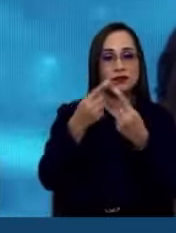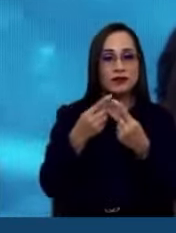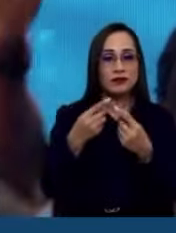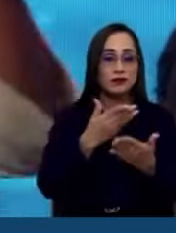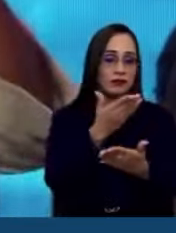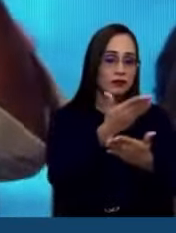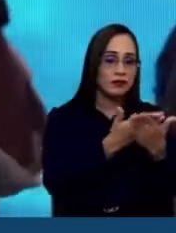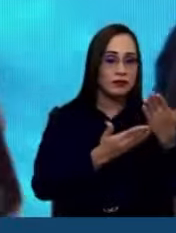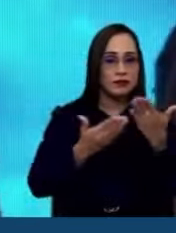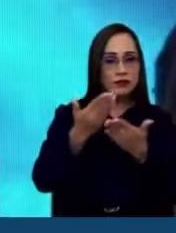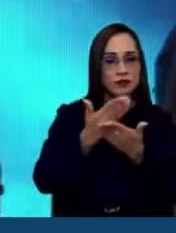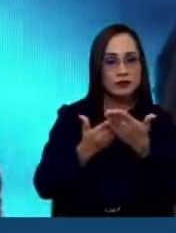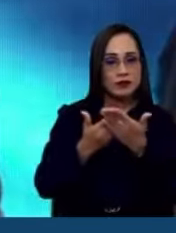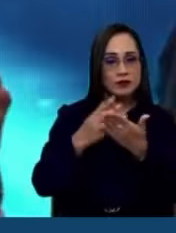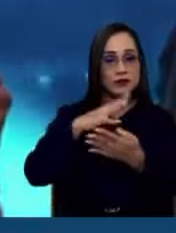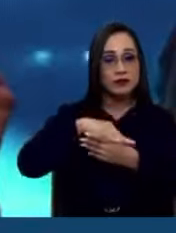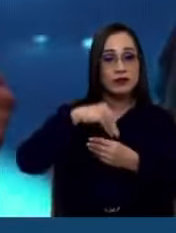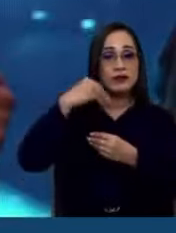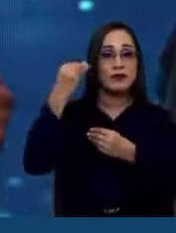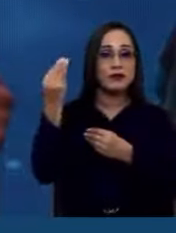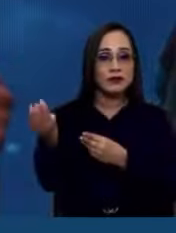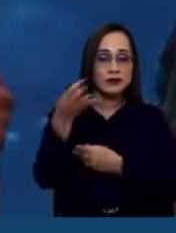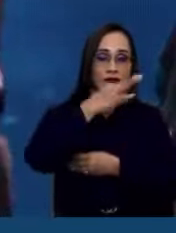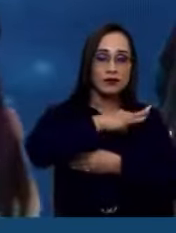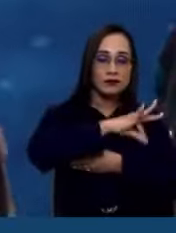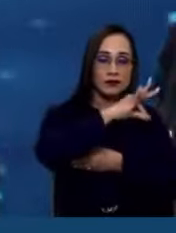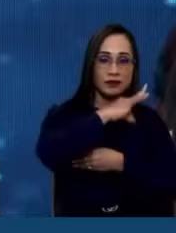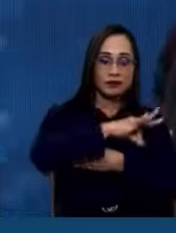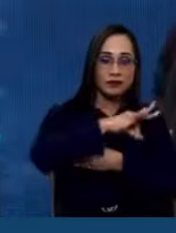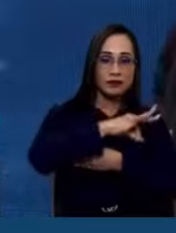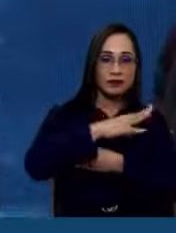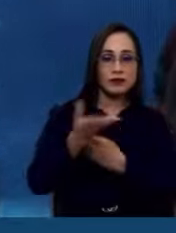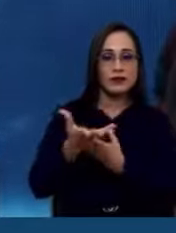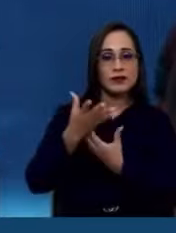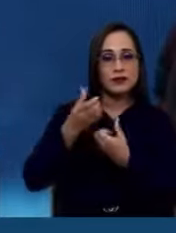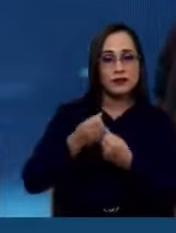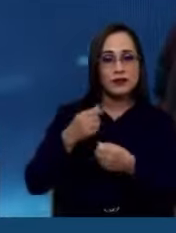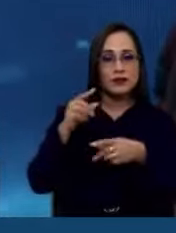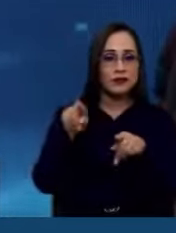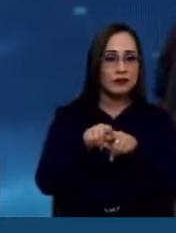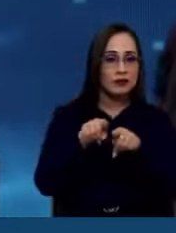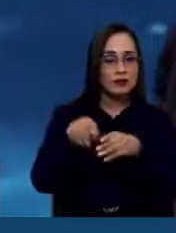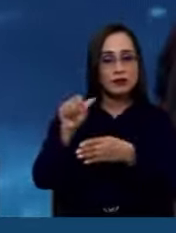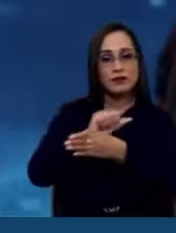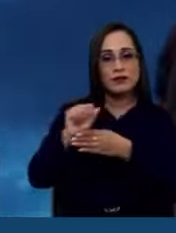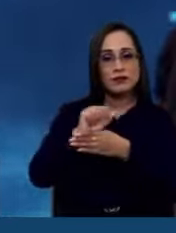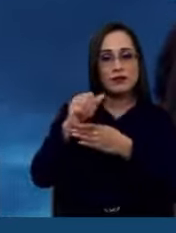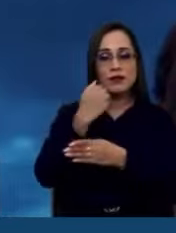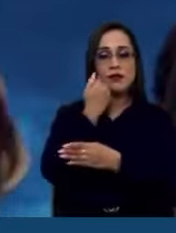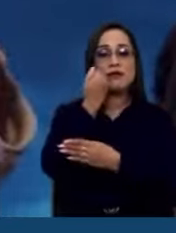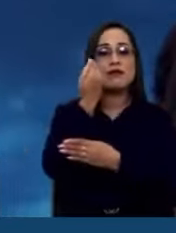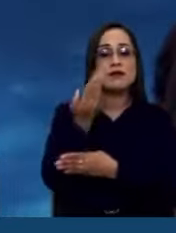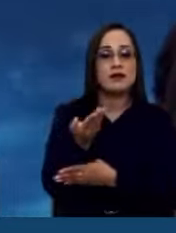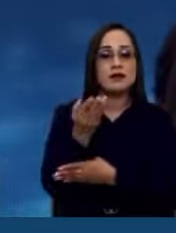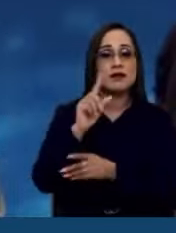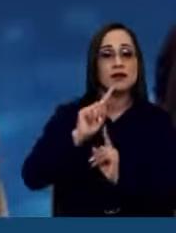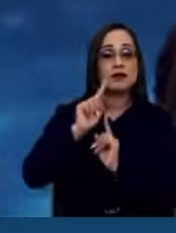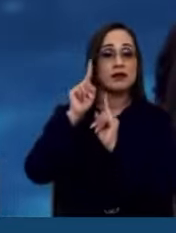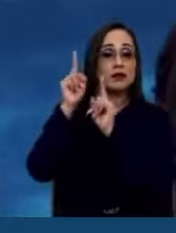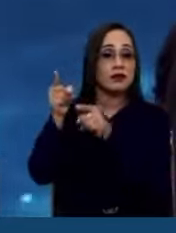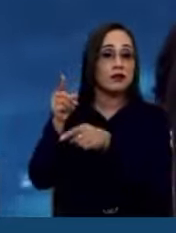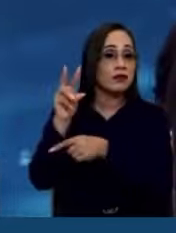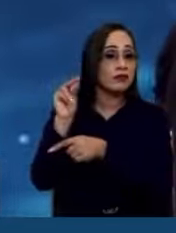trámite no quisieron despojarse de los privilegios no quisieron tener una práctica tan sencilla como el que no va